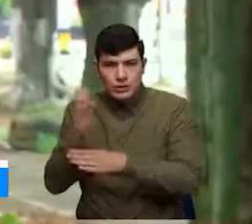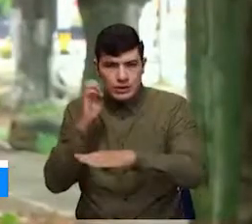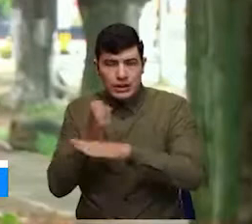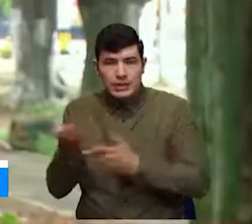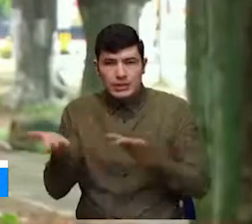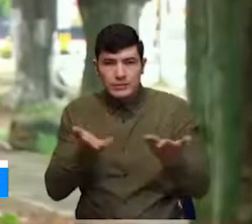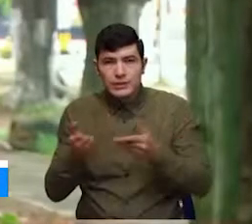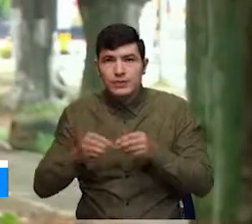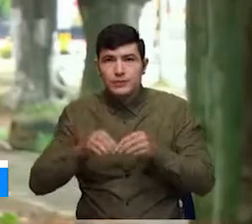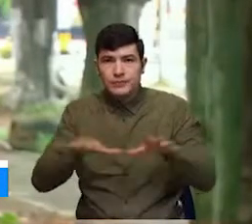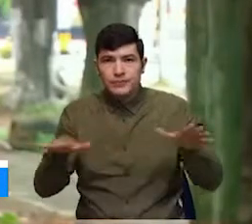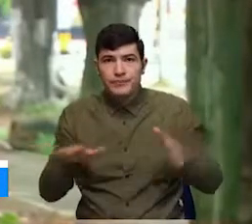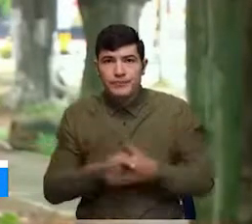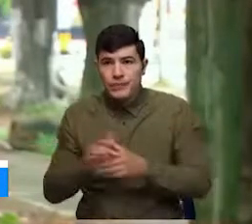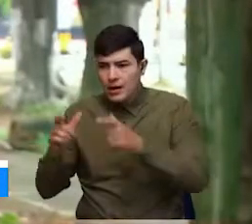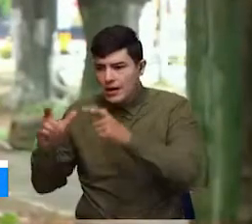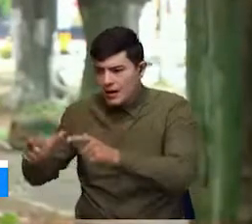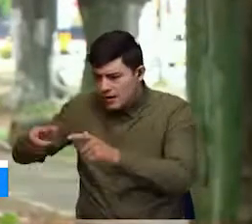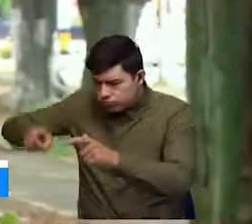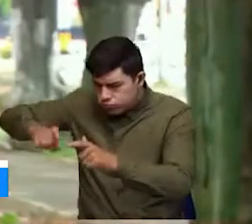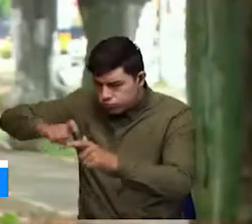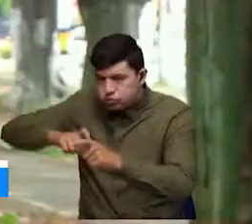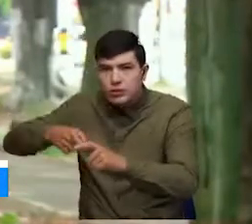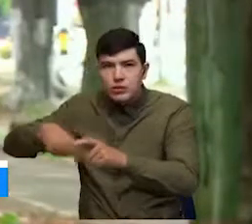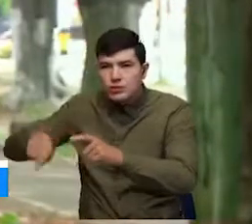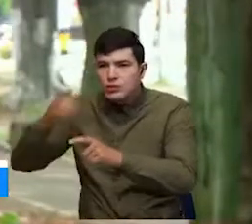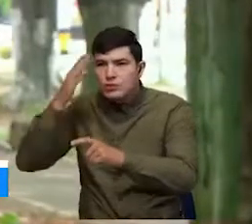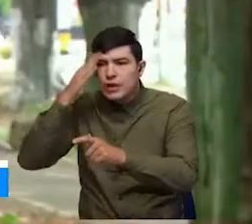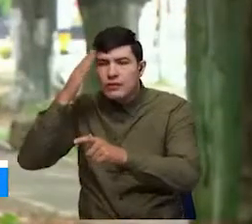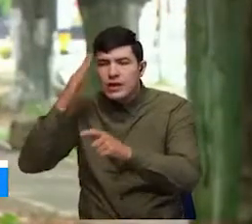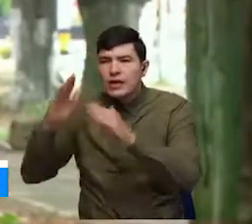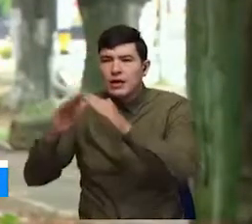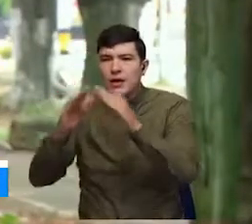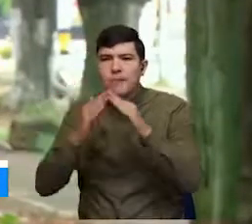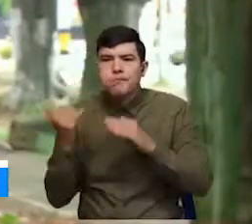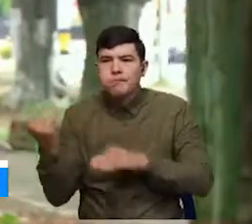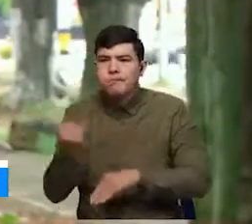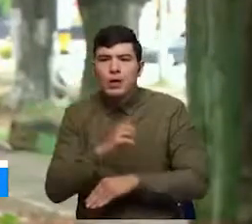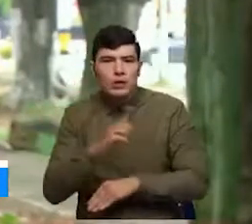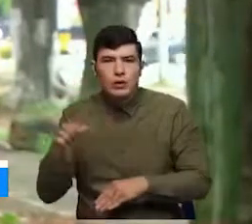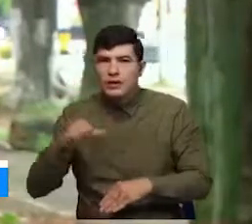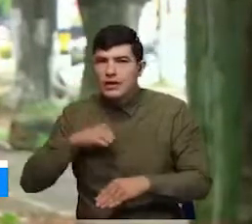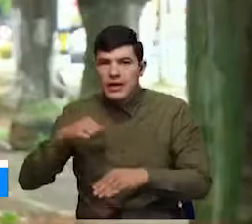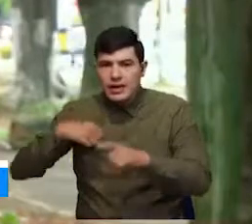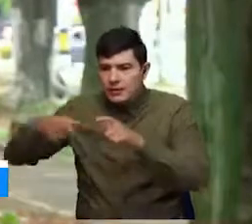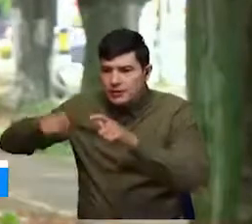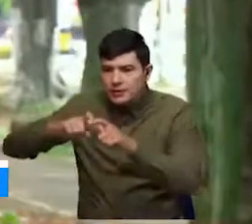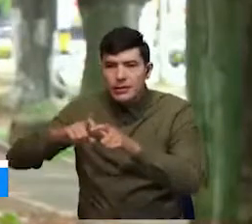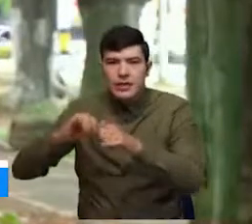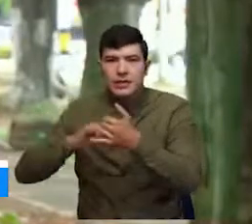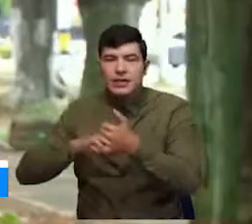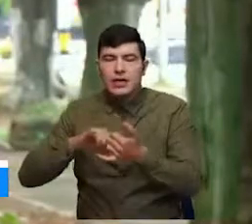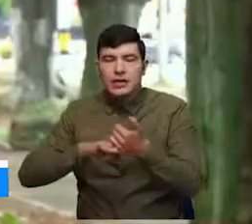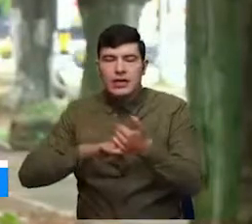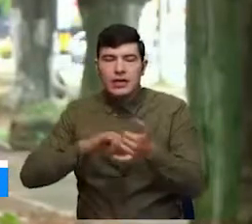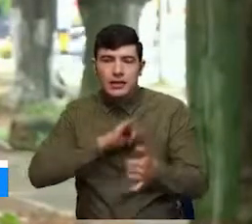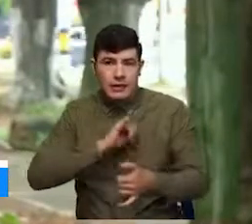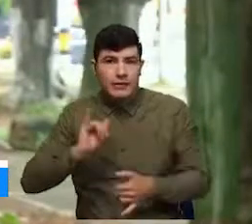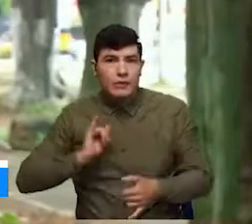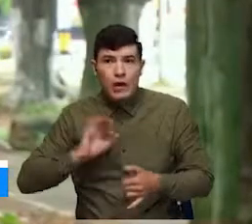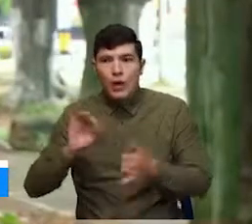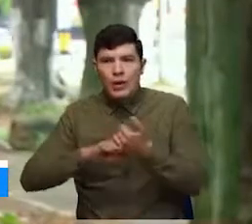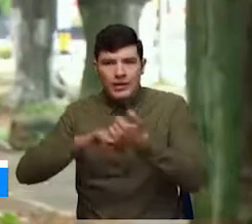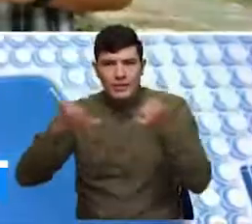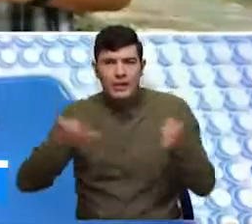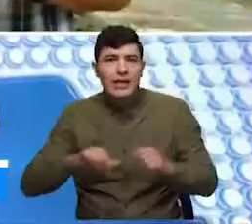muy bien pues estos macro medidores miden el consumo de las casas que no cuentan con un medidor individual la fundación ve y se hace llamado